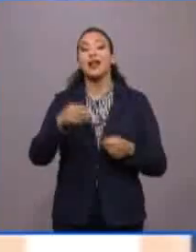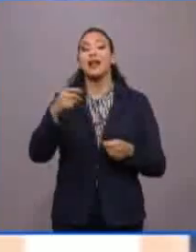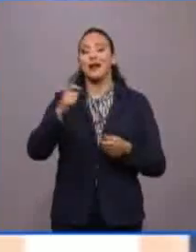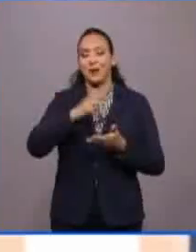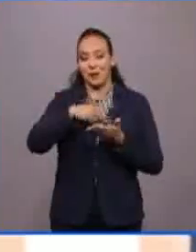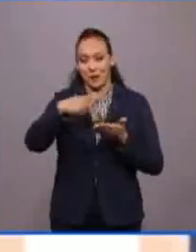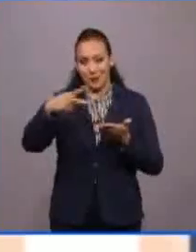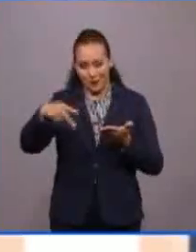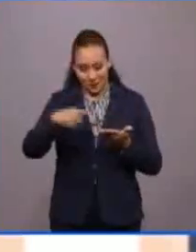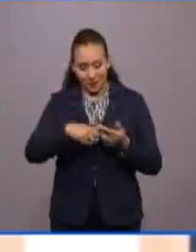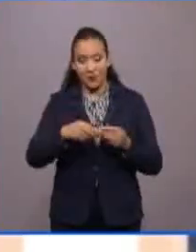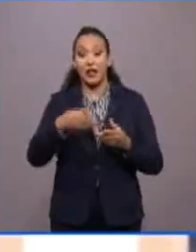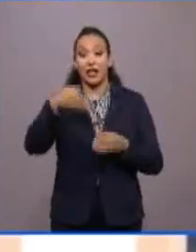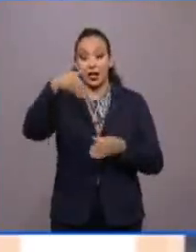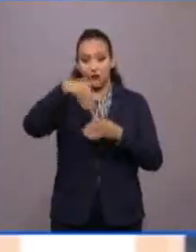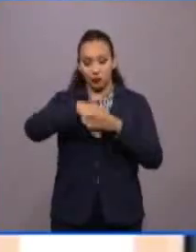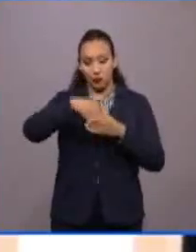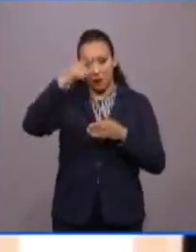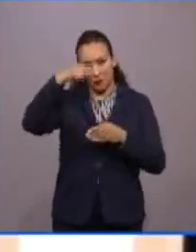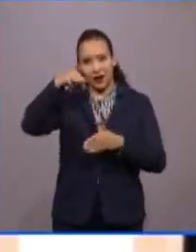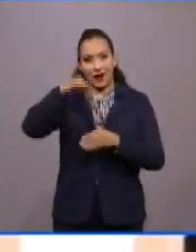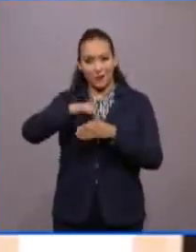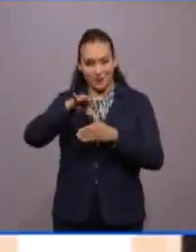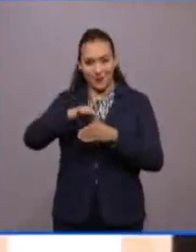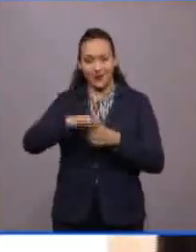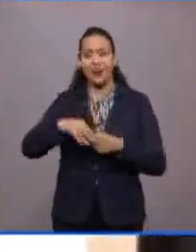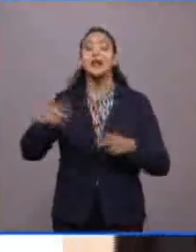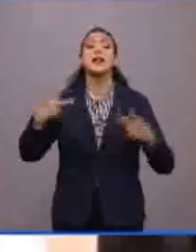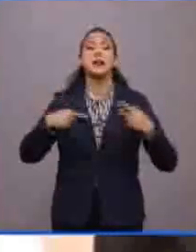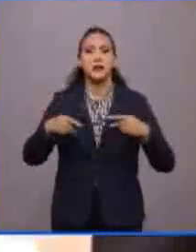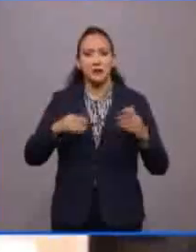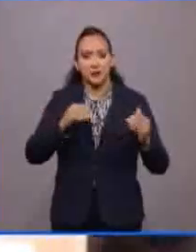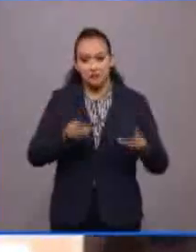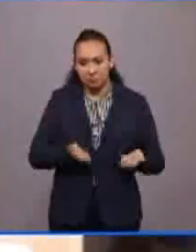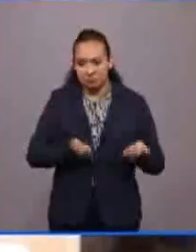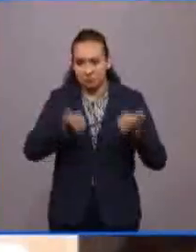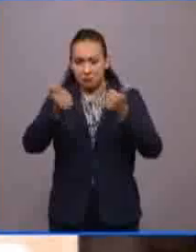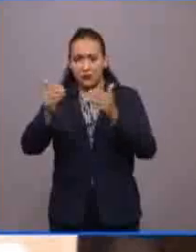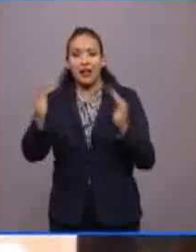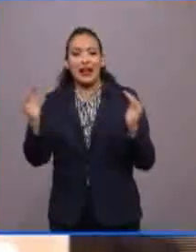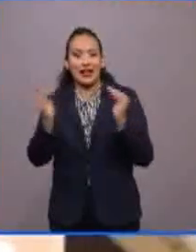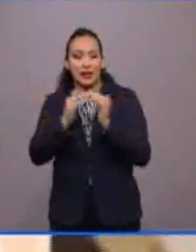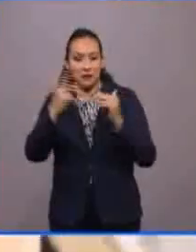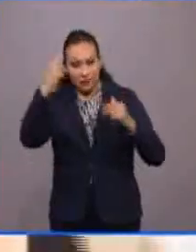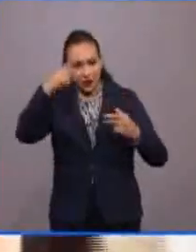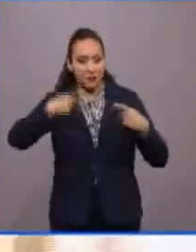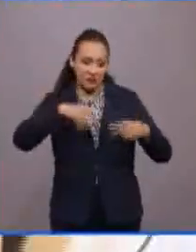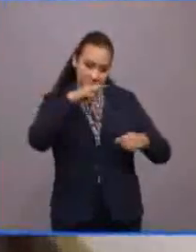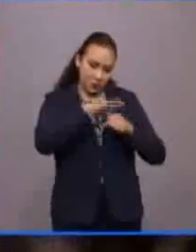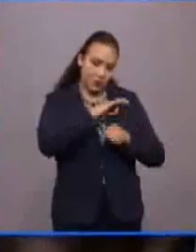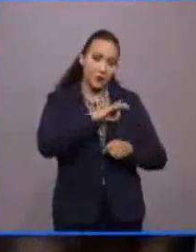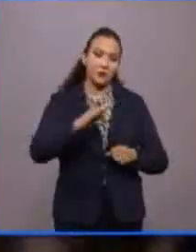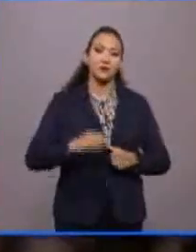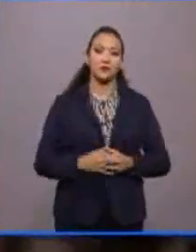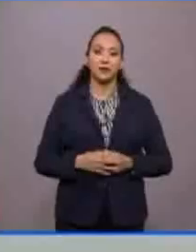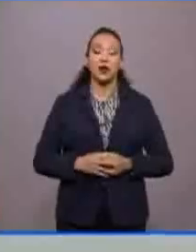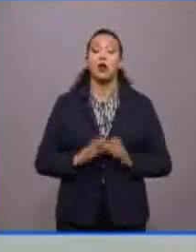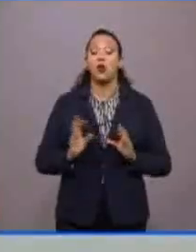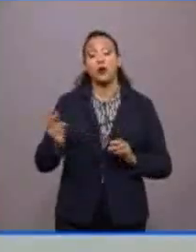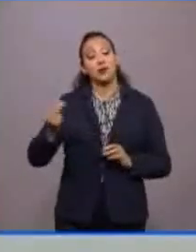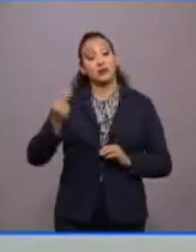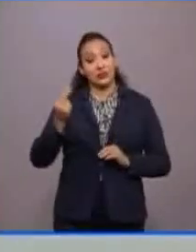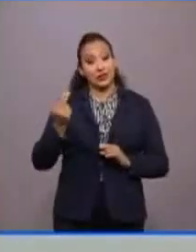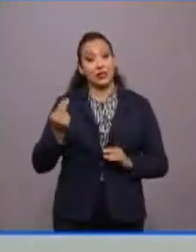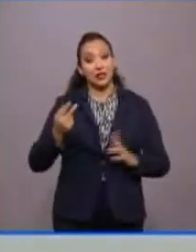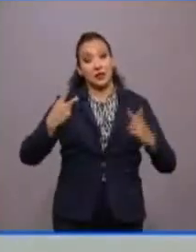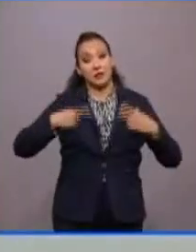y los sobres con los paquetes electorales que contienen las boletas de los cargos por los que podrán votar. De ser necesario, la persona